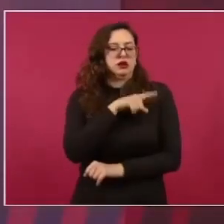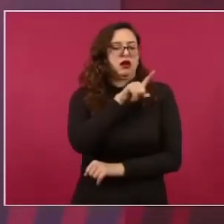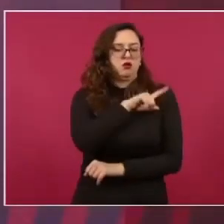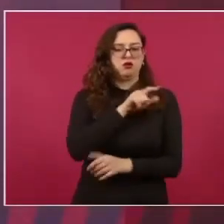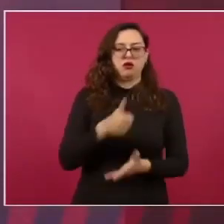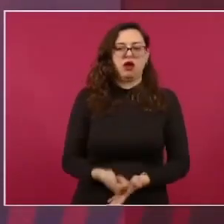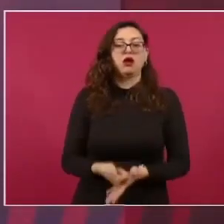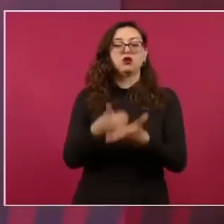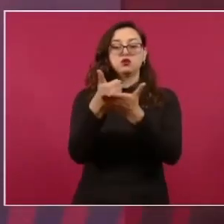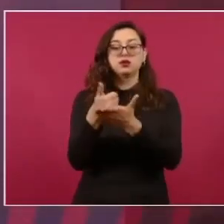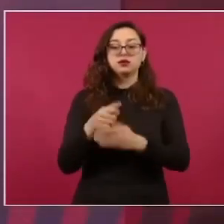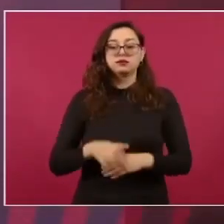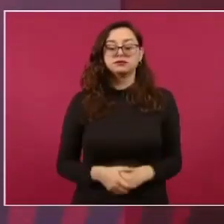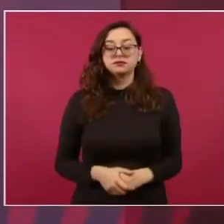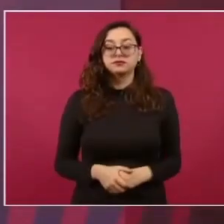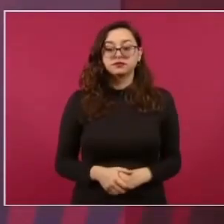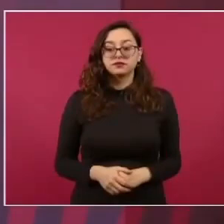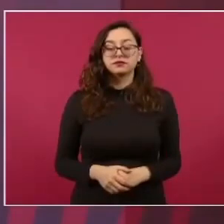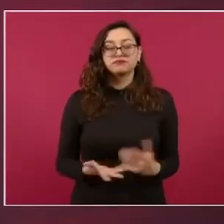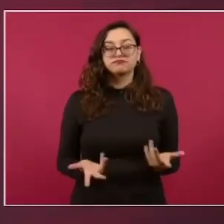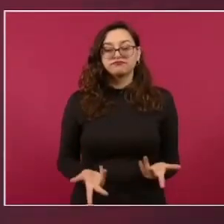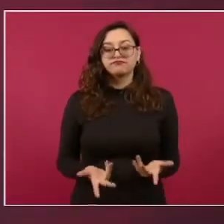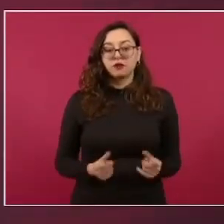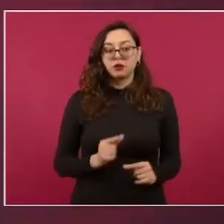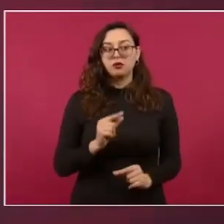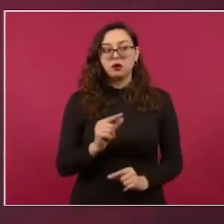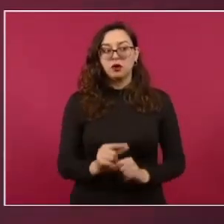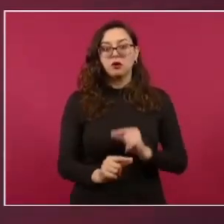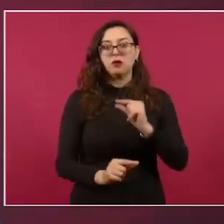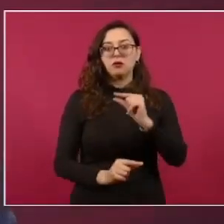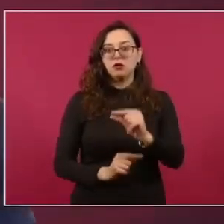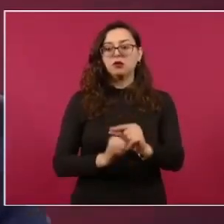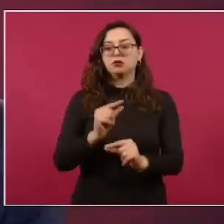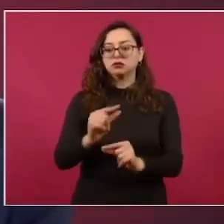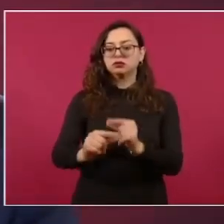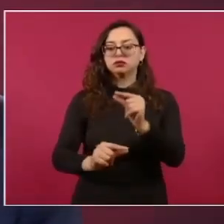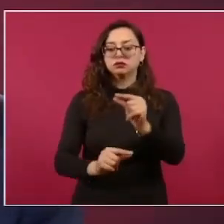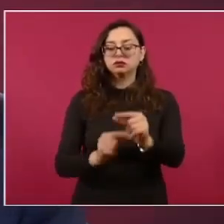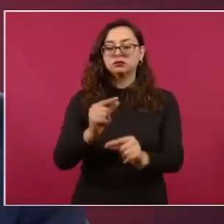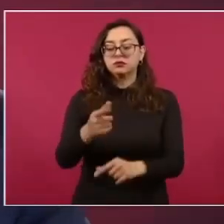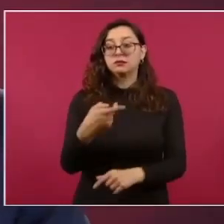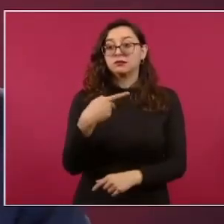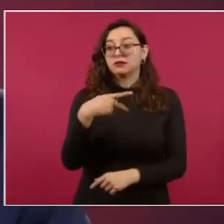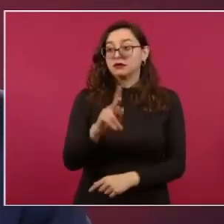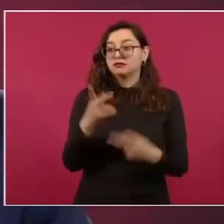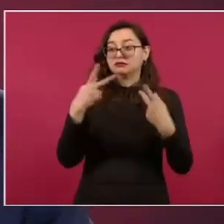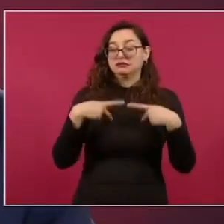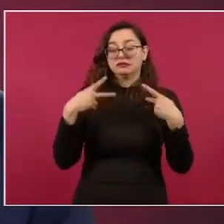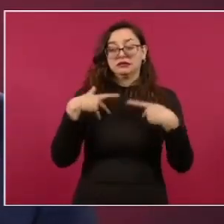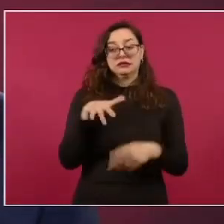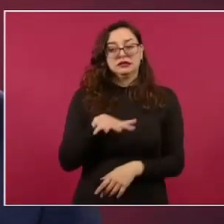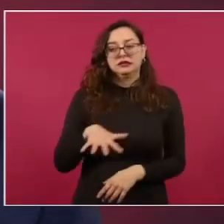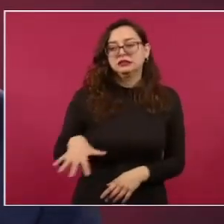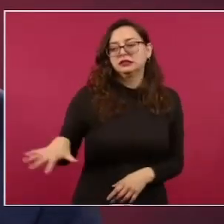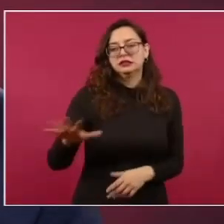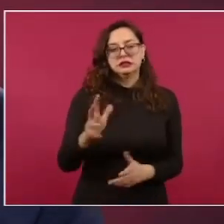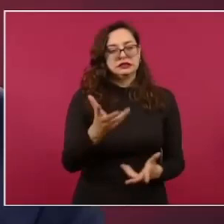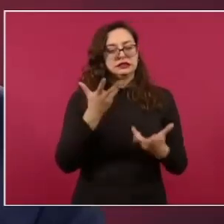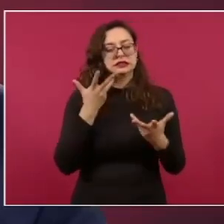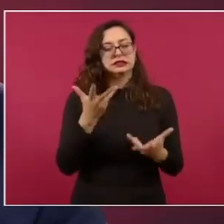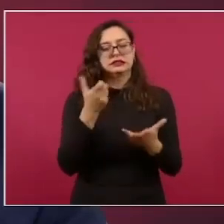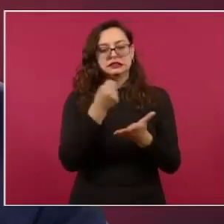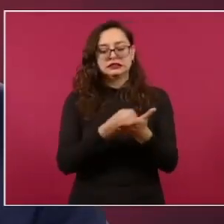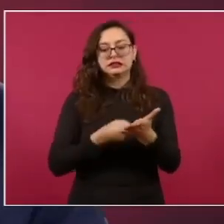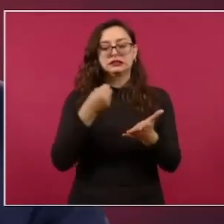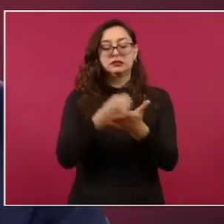que despertaba la implementación del Seguro Social era tal y tenía tal fuerza que muchos aspirantes a la presidencia